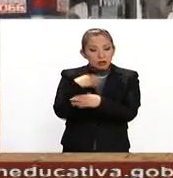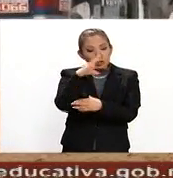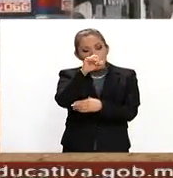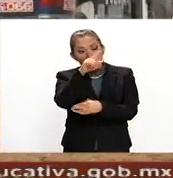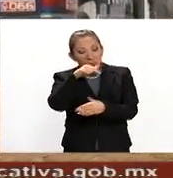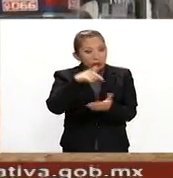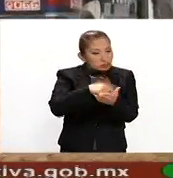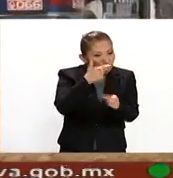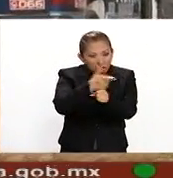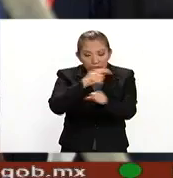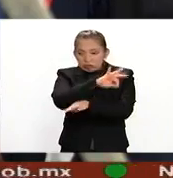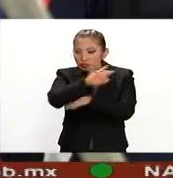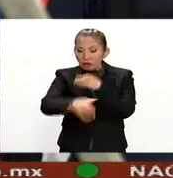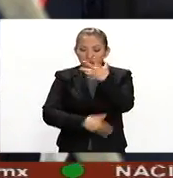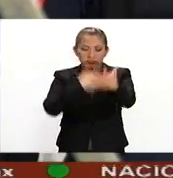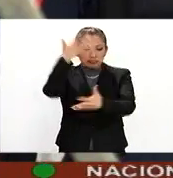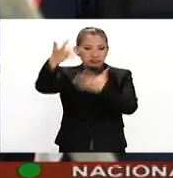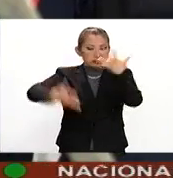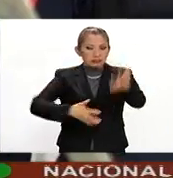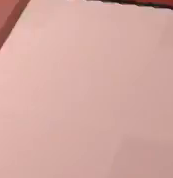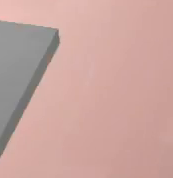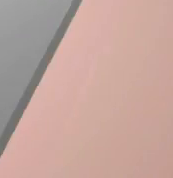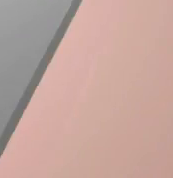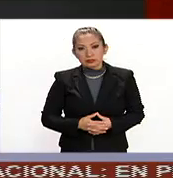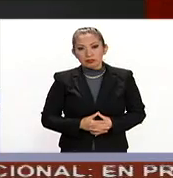comandancia encontrando todo en desorden.